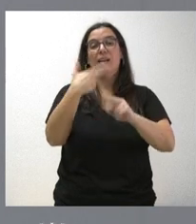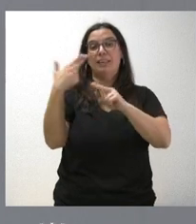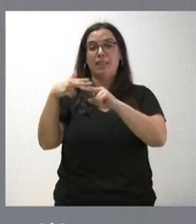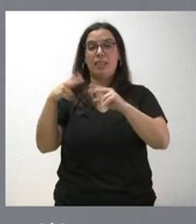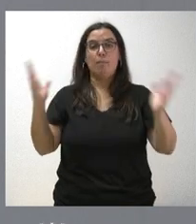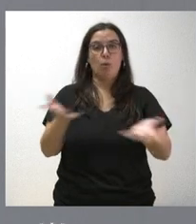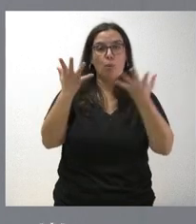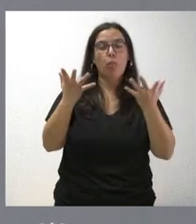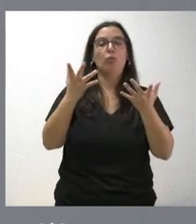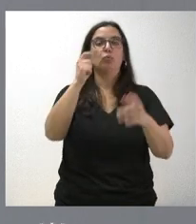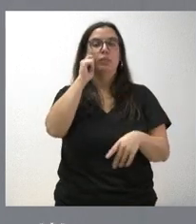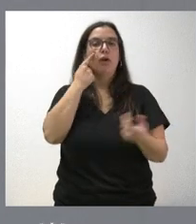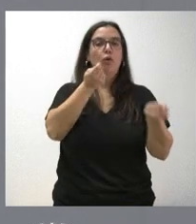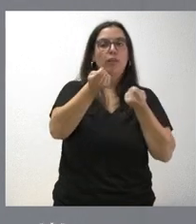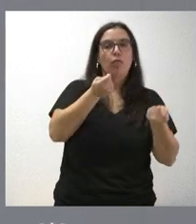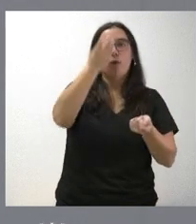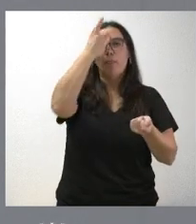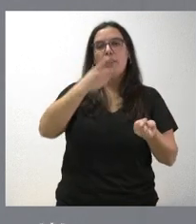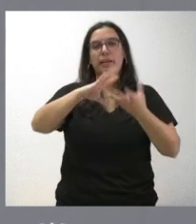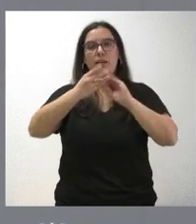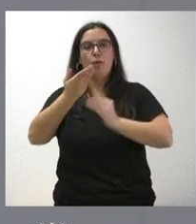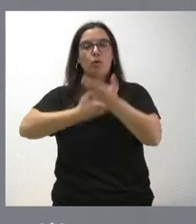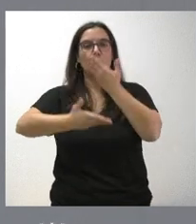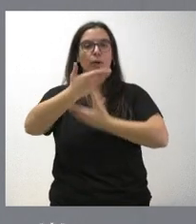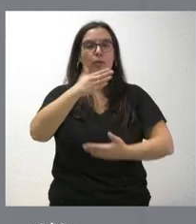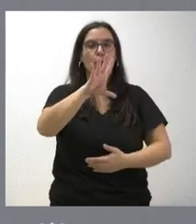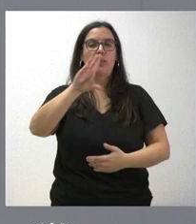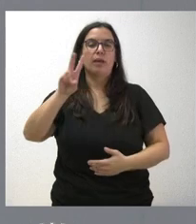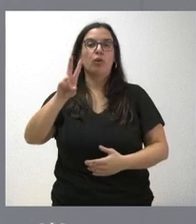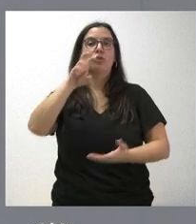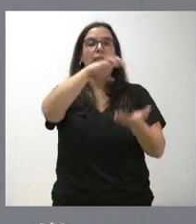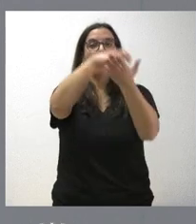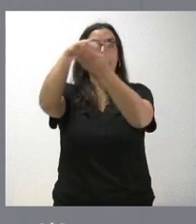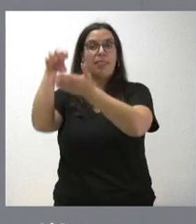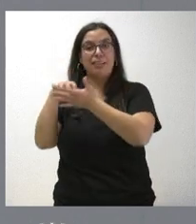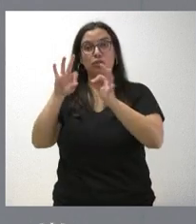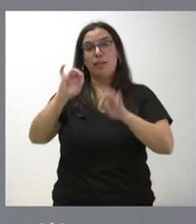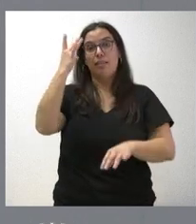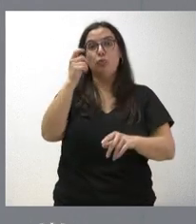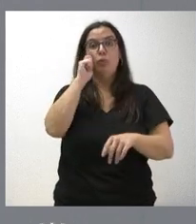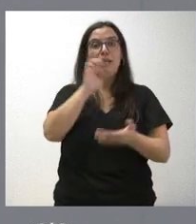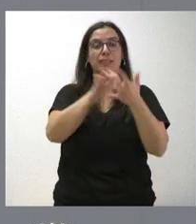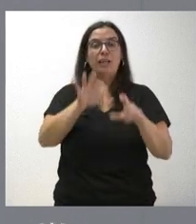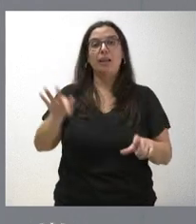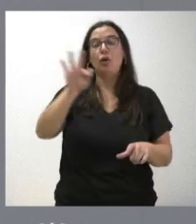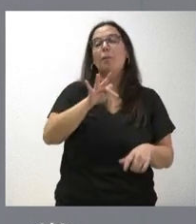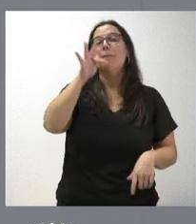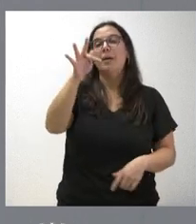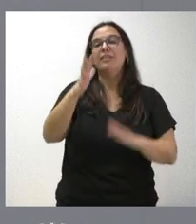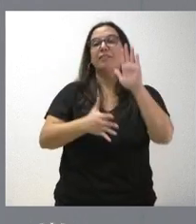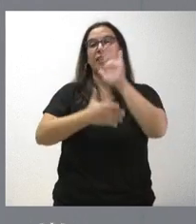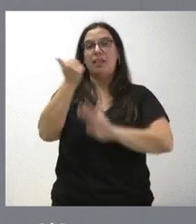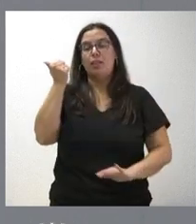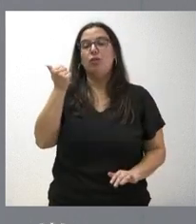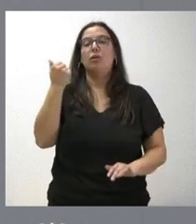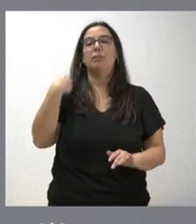así como de coordinación digitalización y colaboración con los 52 centros de iniciativas turísticas de Castilla de León y la federación de centros de iniciativas